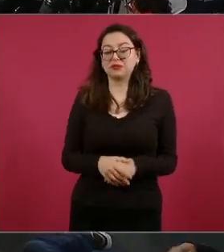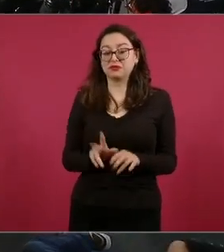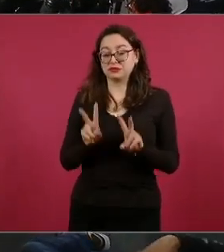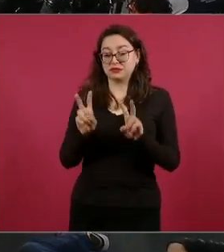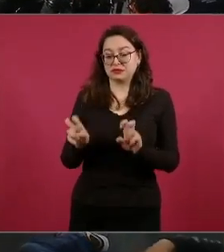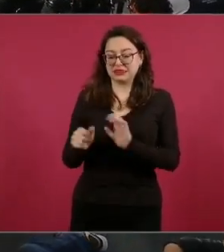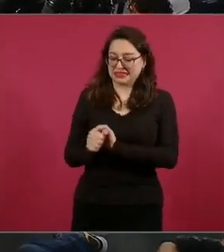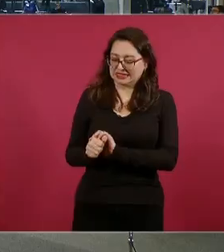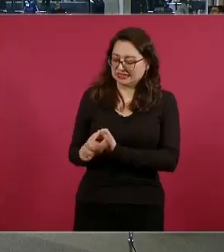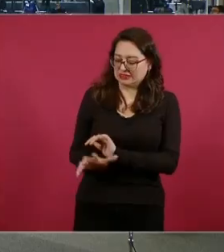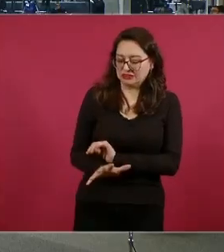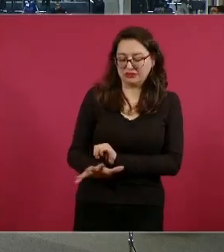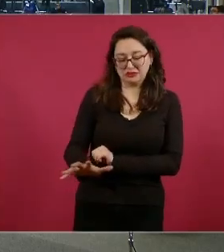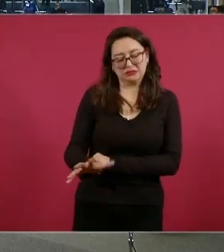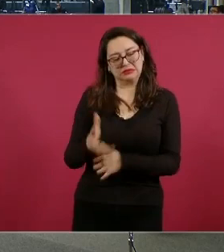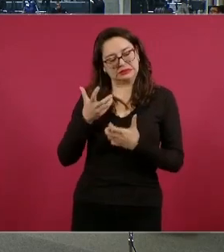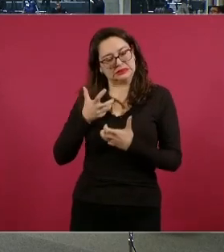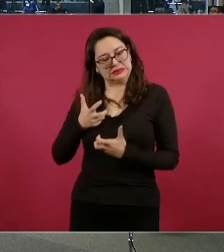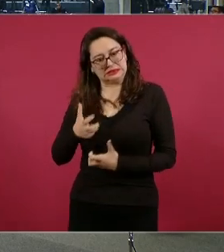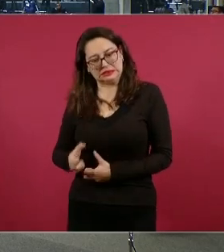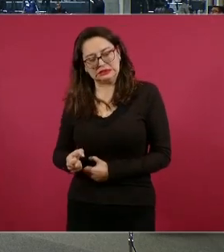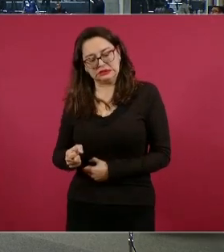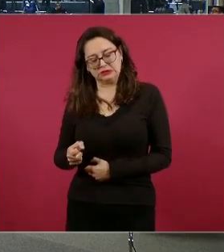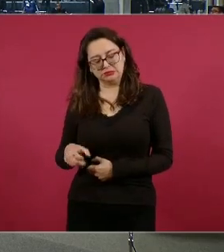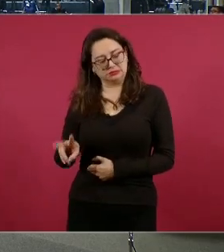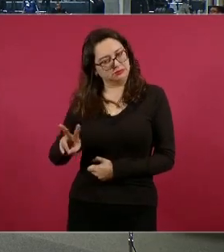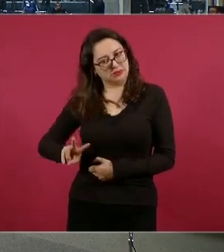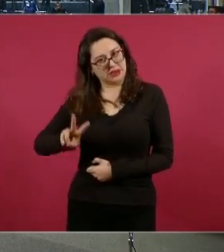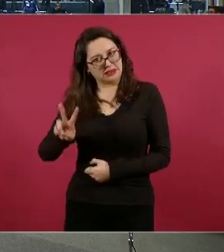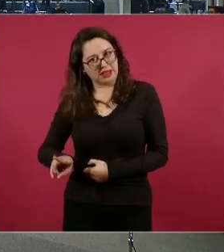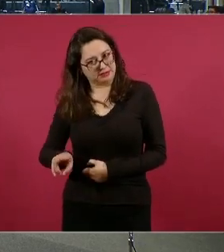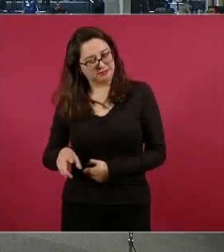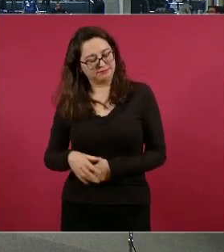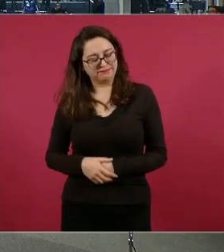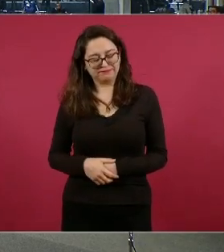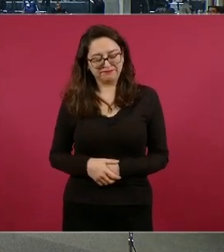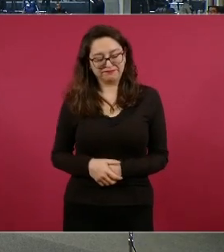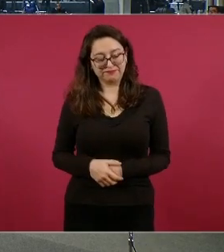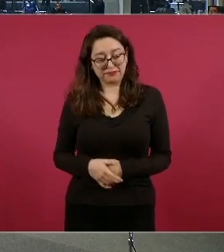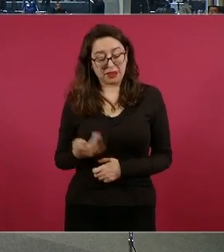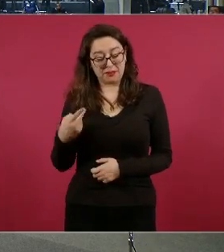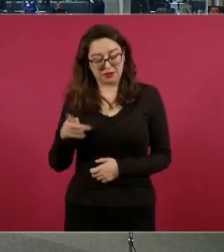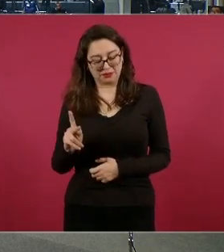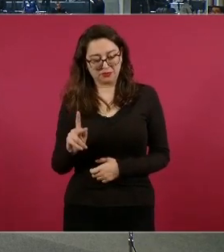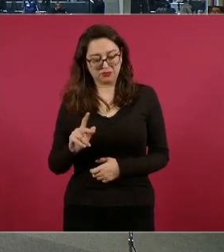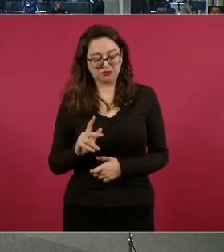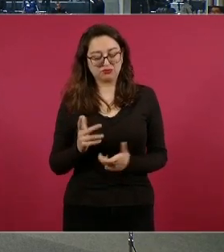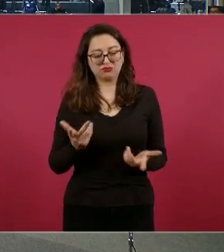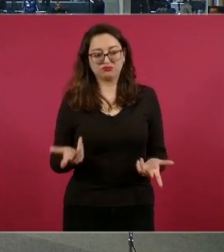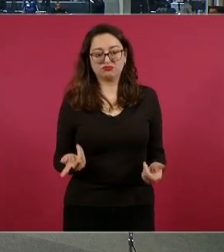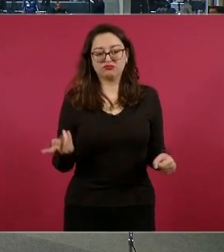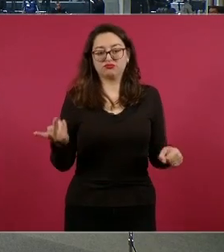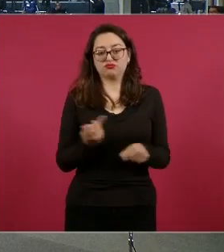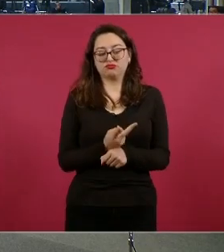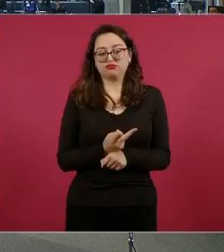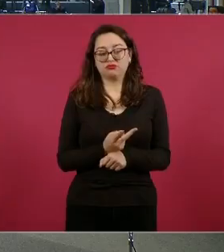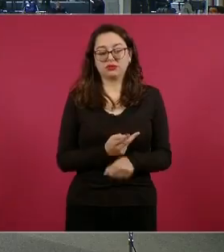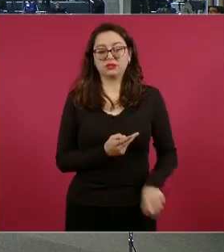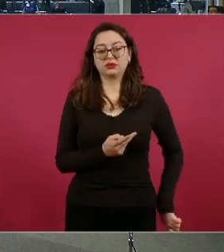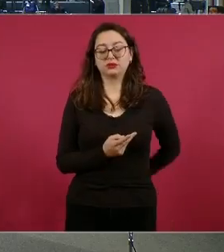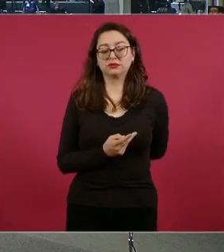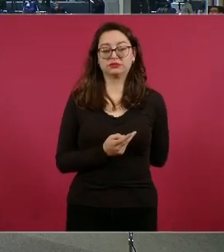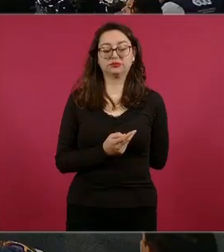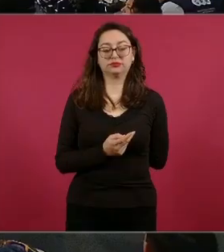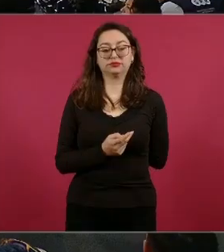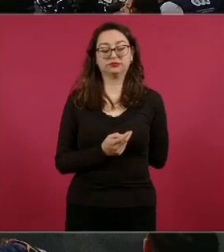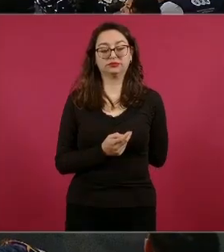Ayotzinapa, dolorosísimo, sin duda. Presidente, Norteamérica, América del Norte va a organizar el Mundial. ¿Qué va a dejar preparado